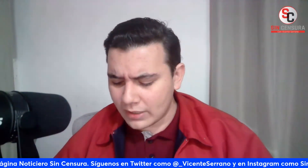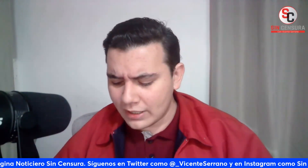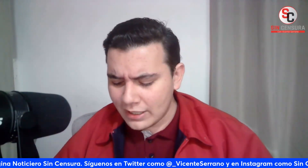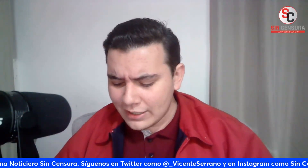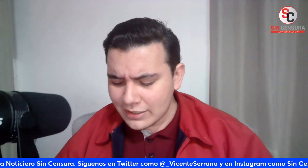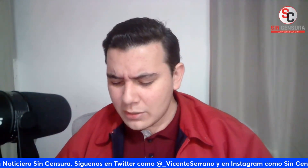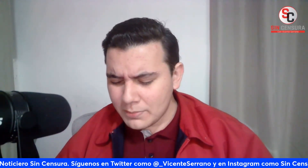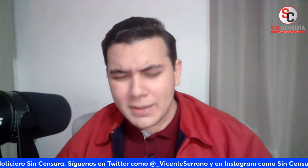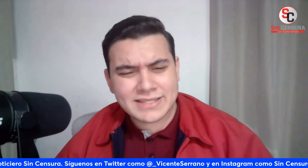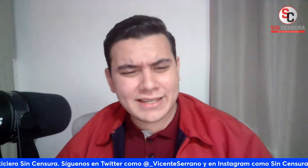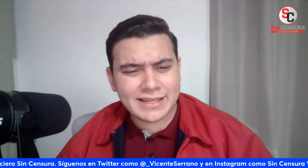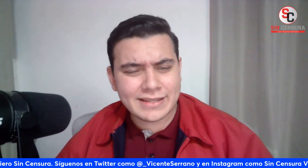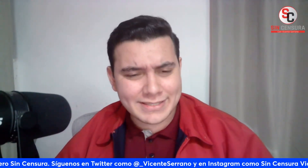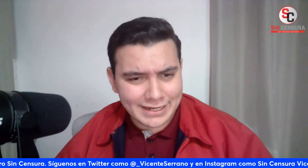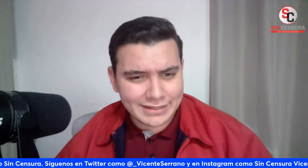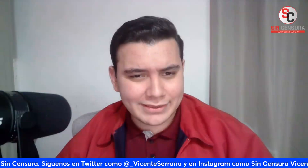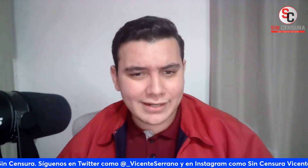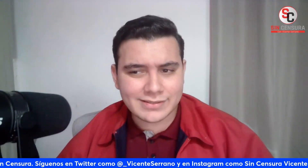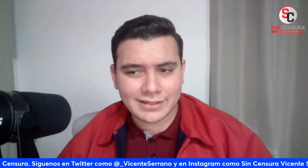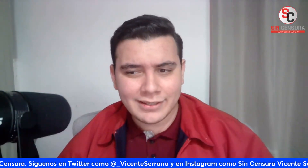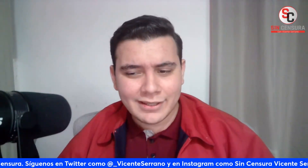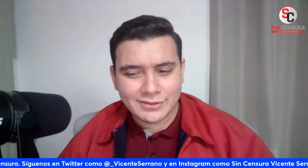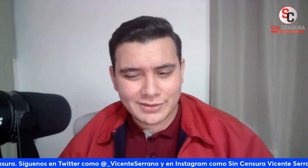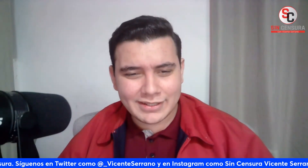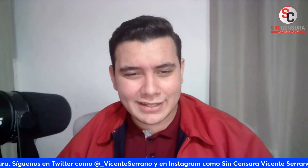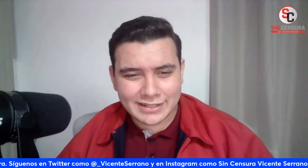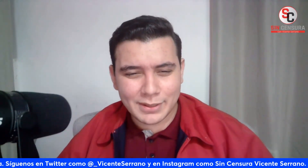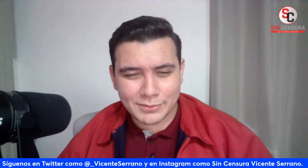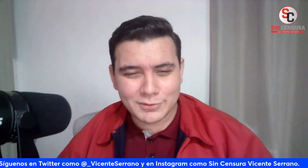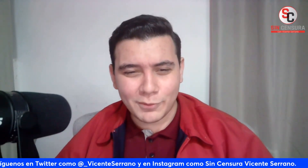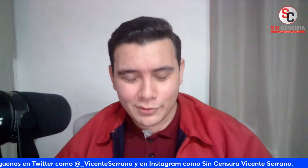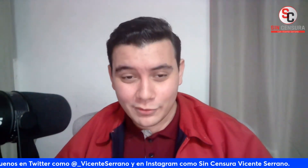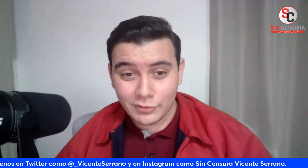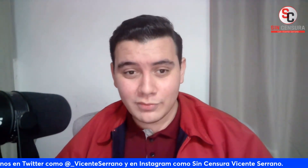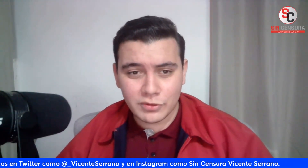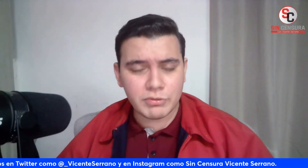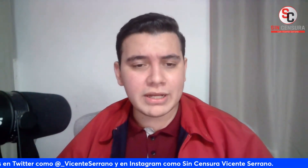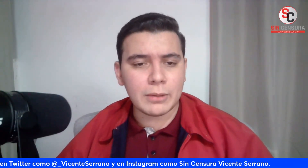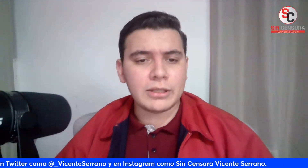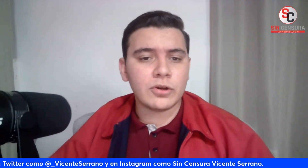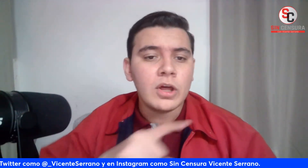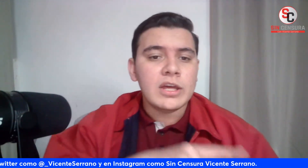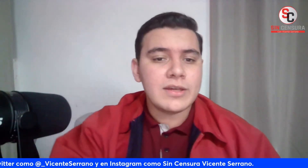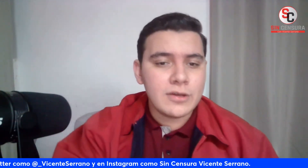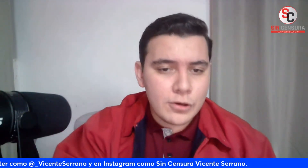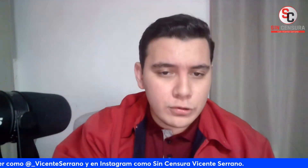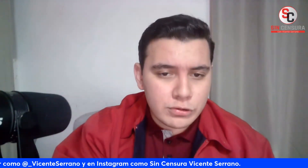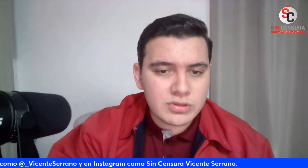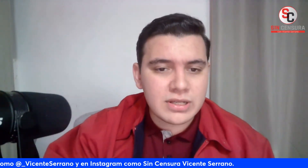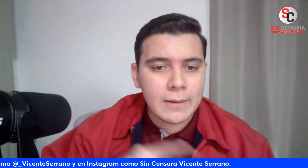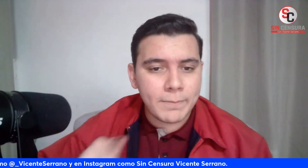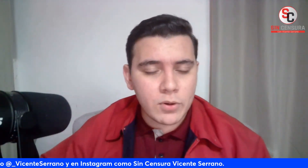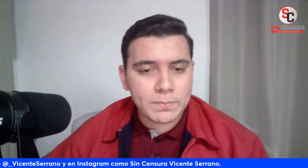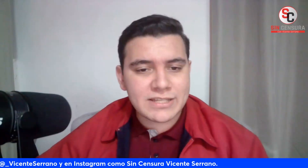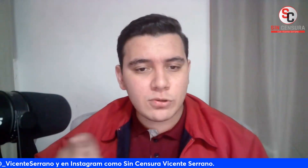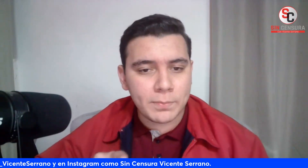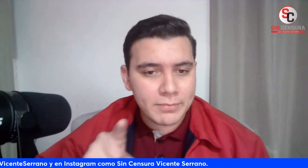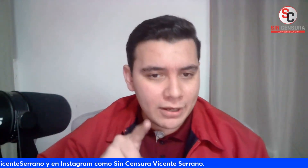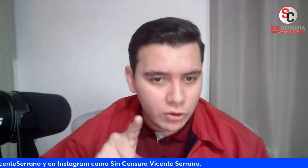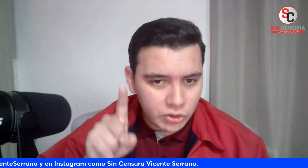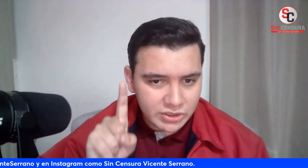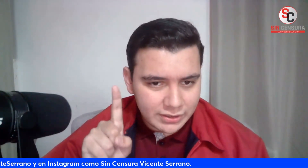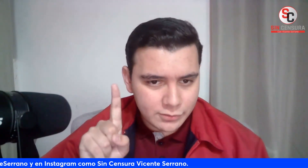Lorenzo Córdoba, y más que desalentarse, yo diría que vamos por un muy buen camino, incluso si la